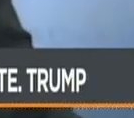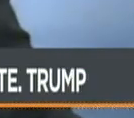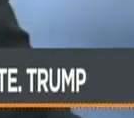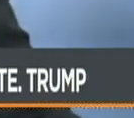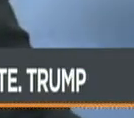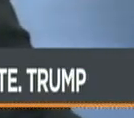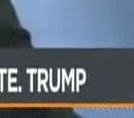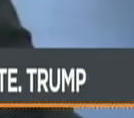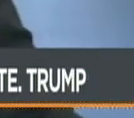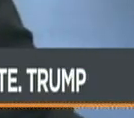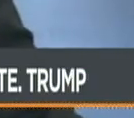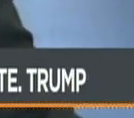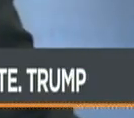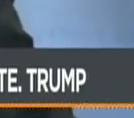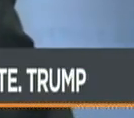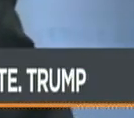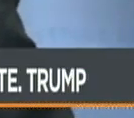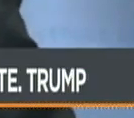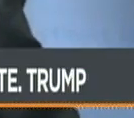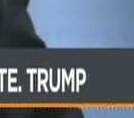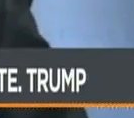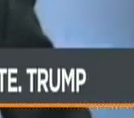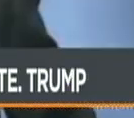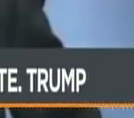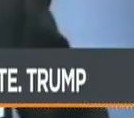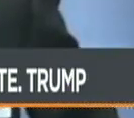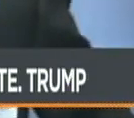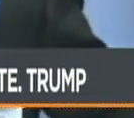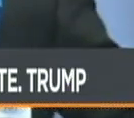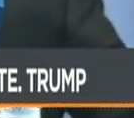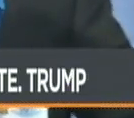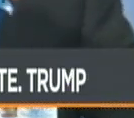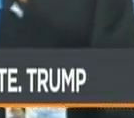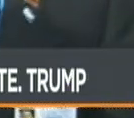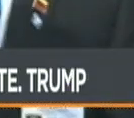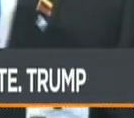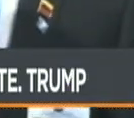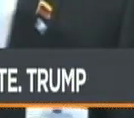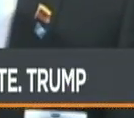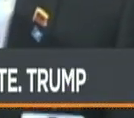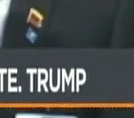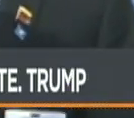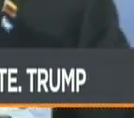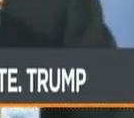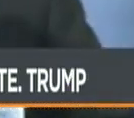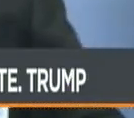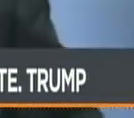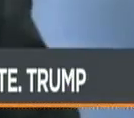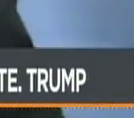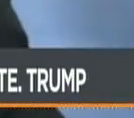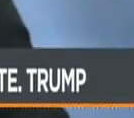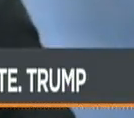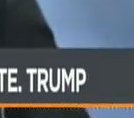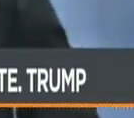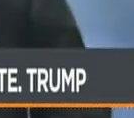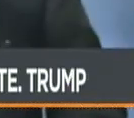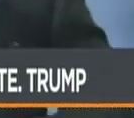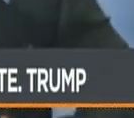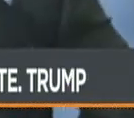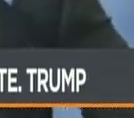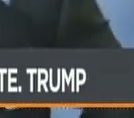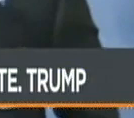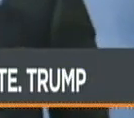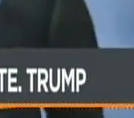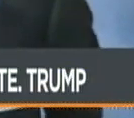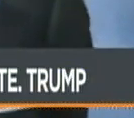¿Tiene algún indicio de que hay una acción militar ya prevista o coordinada con los países vecinos